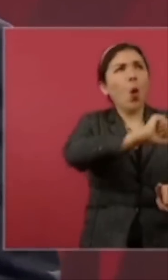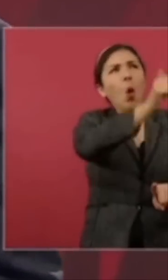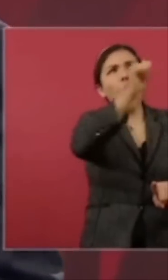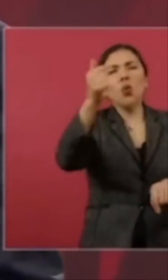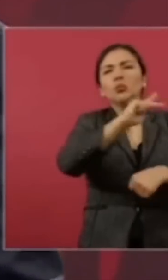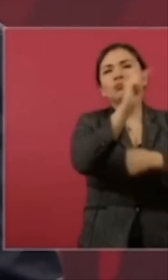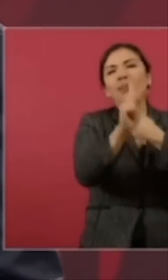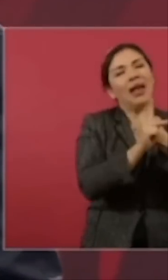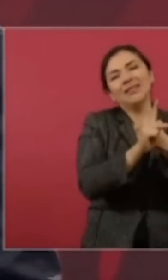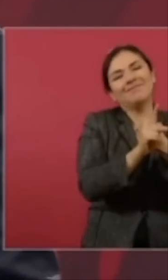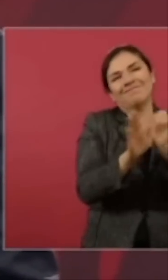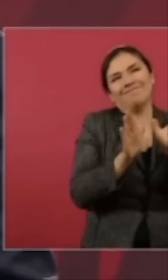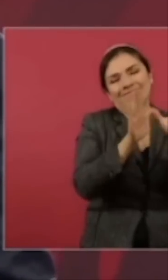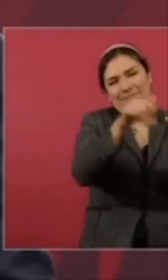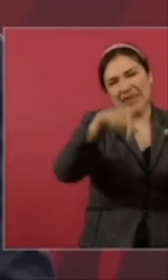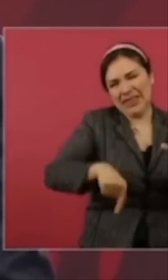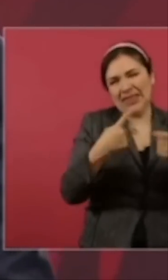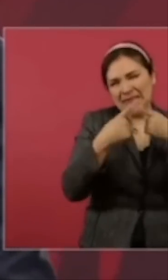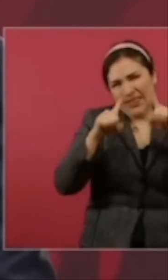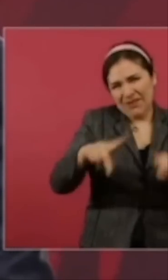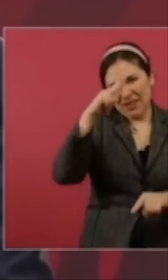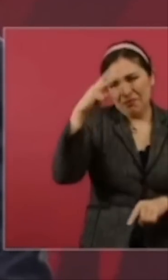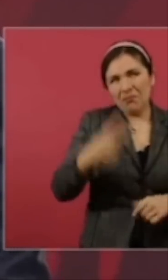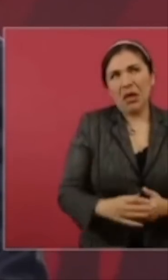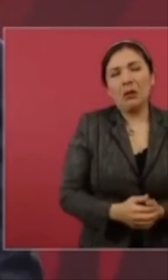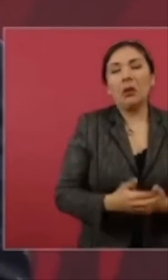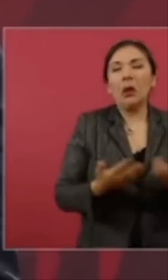países. Pueden haber